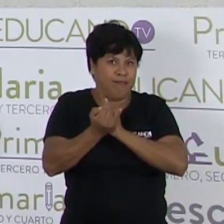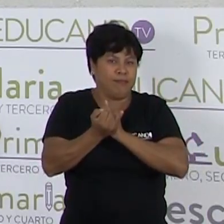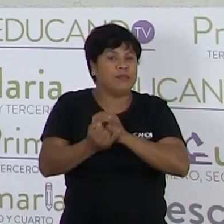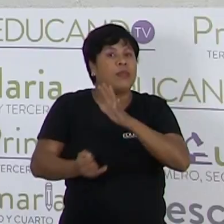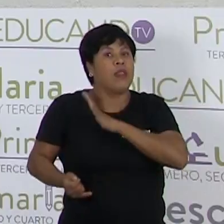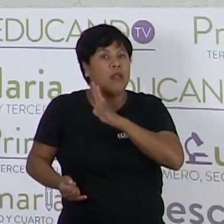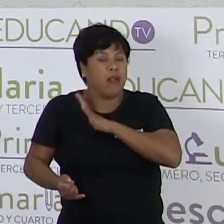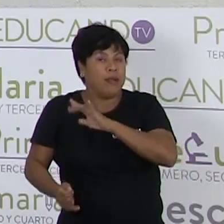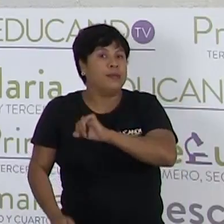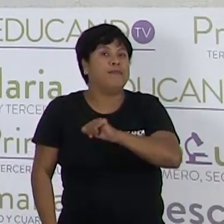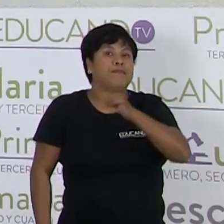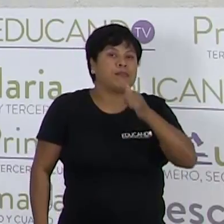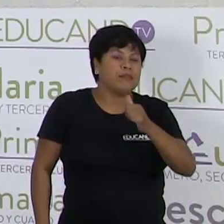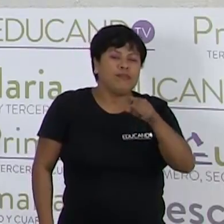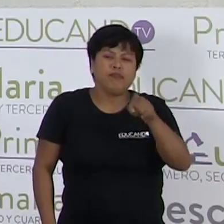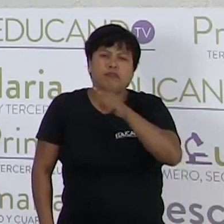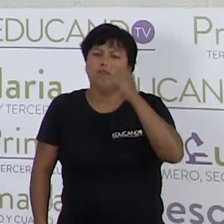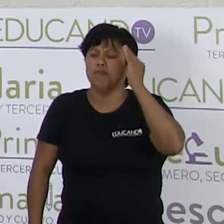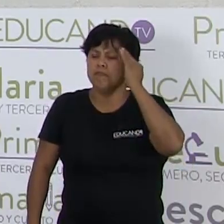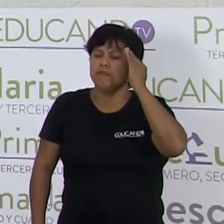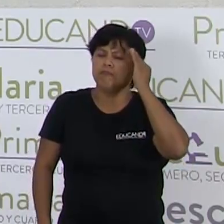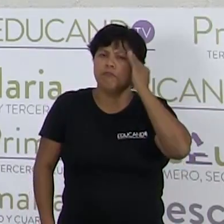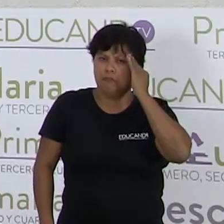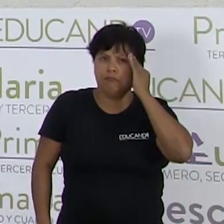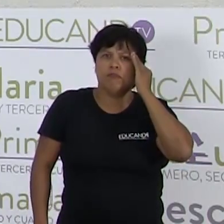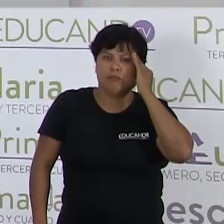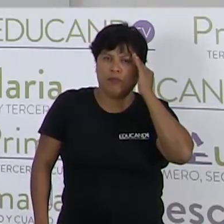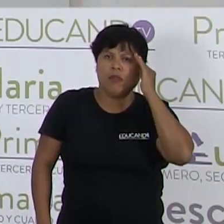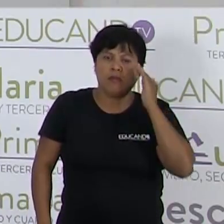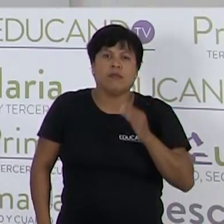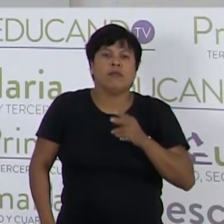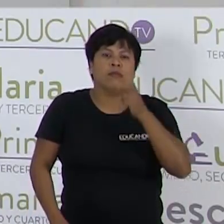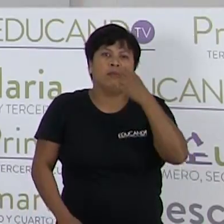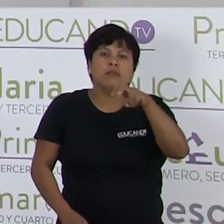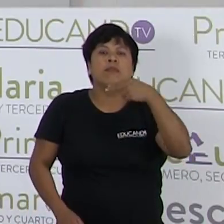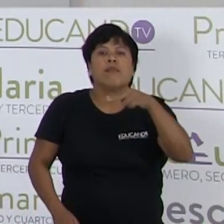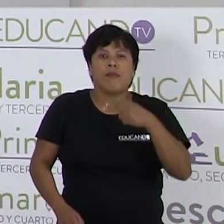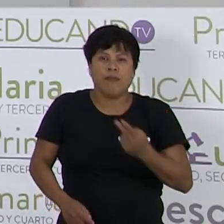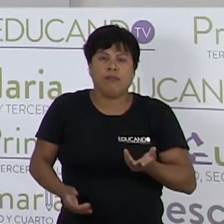Existe otro muy conocido también que se llama